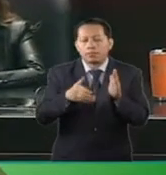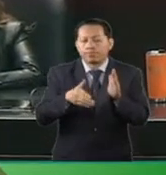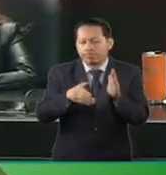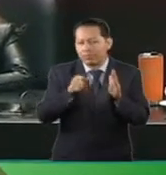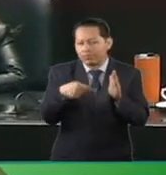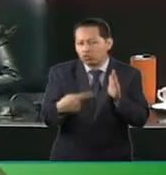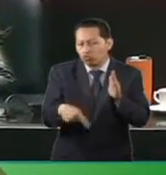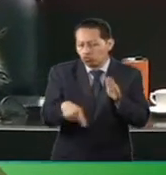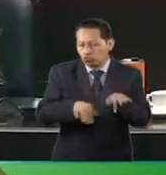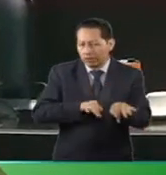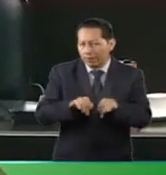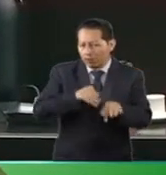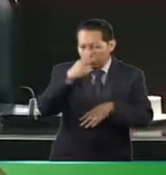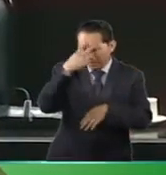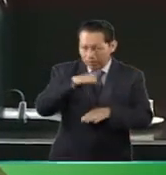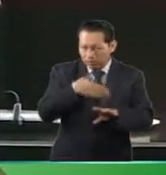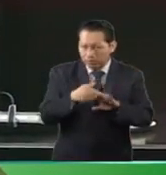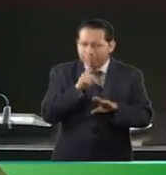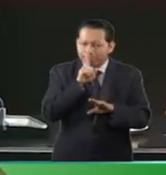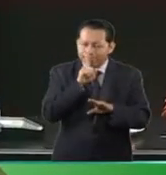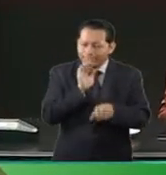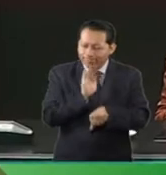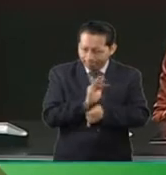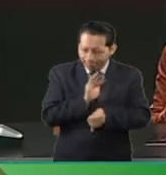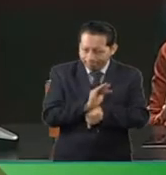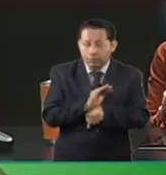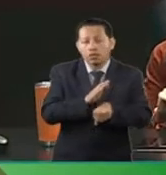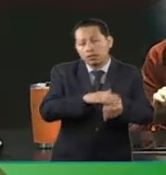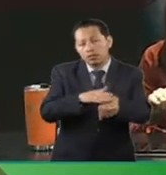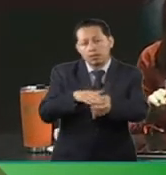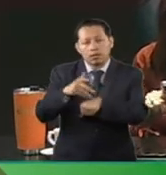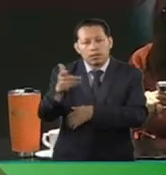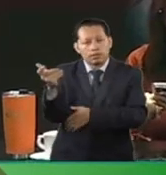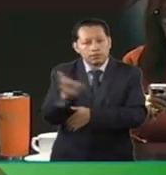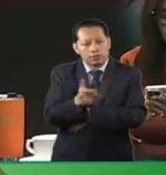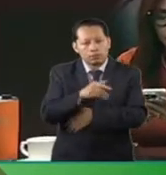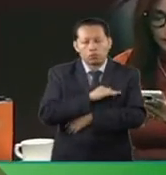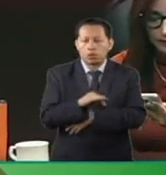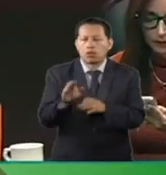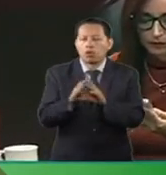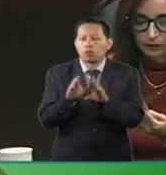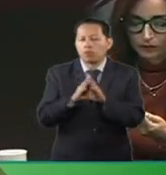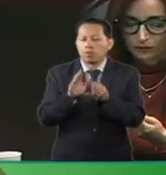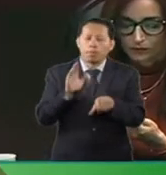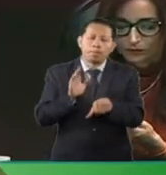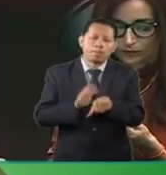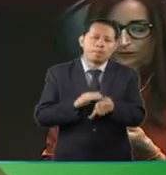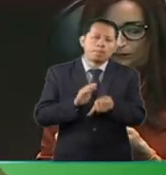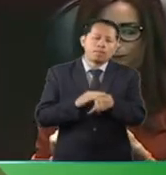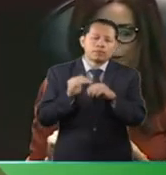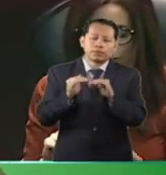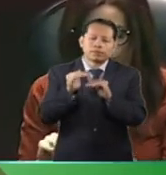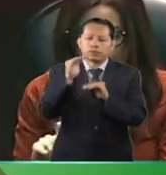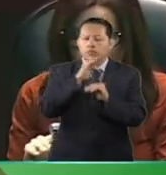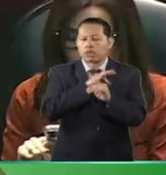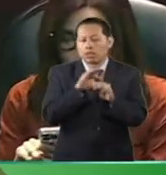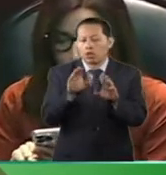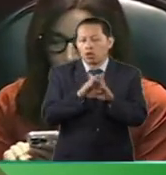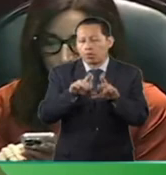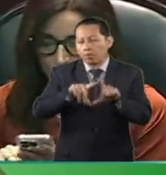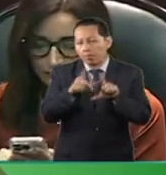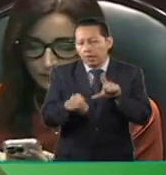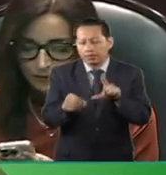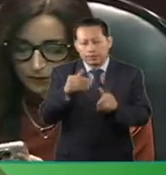mexicano hacemos un llamado a la acción para para procurar el crecimiento y el progreso de nuestro